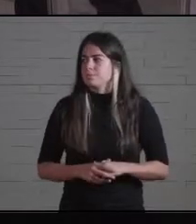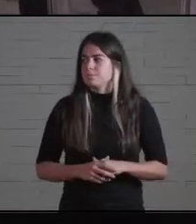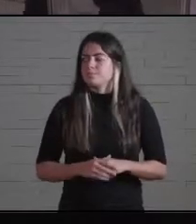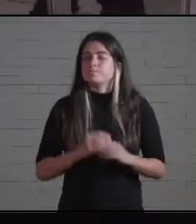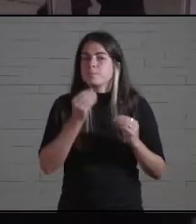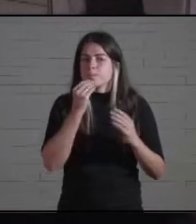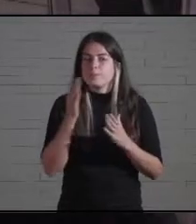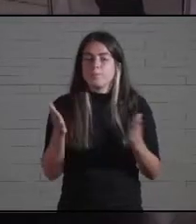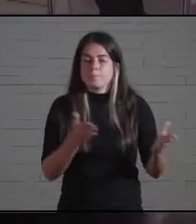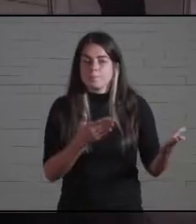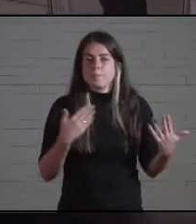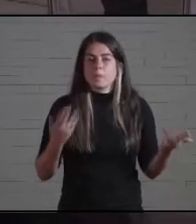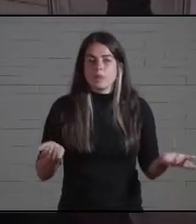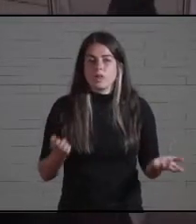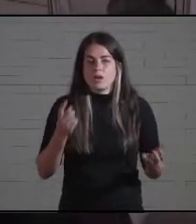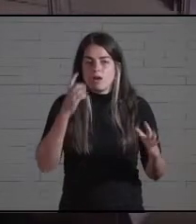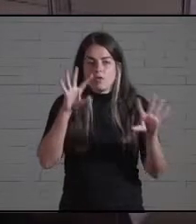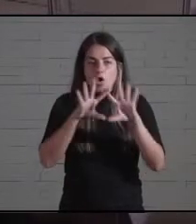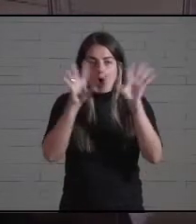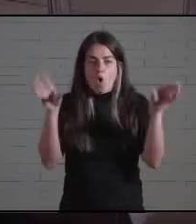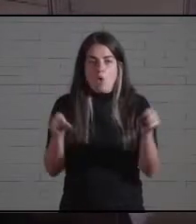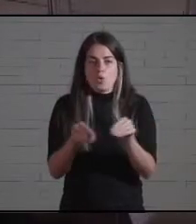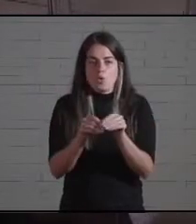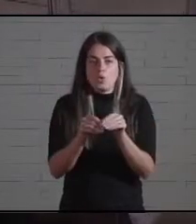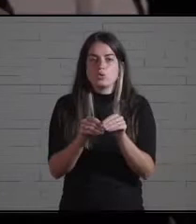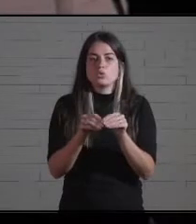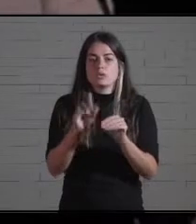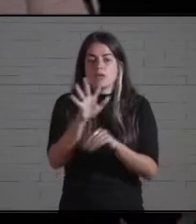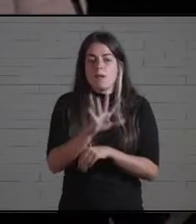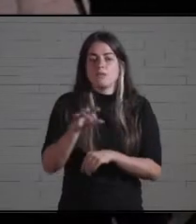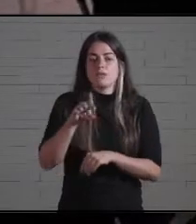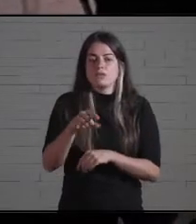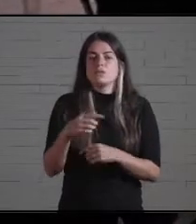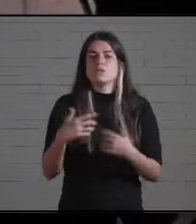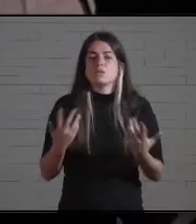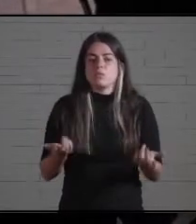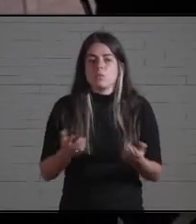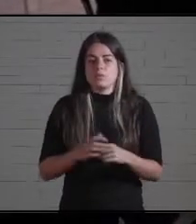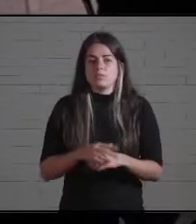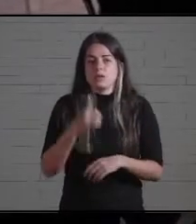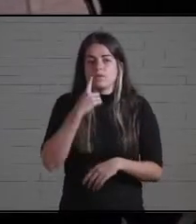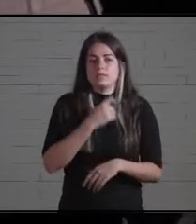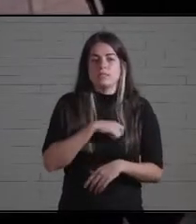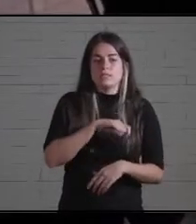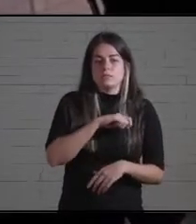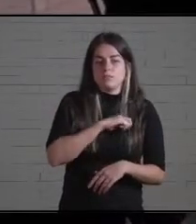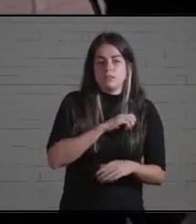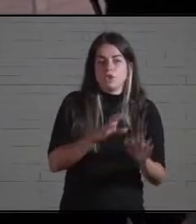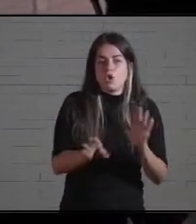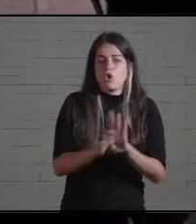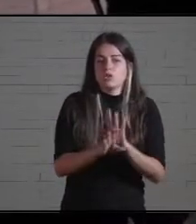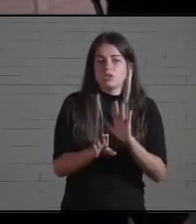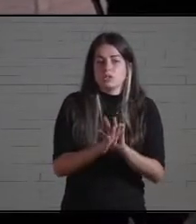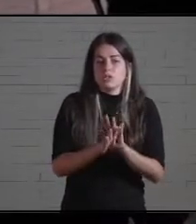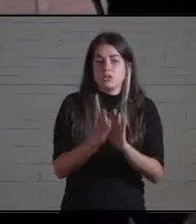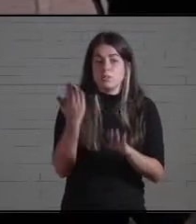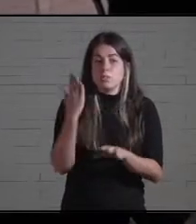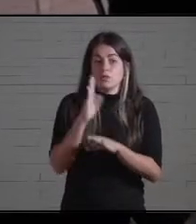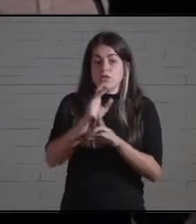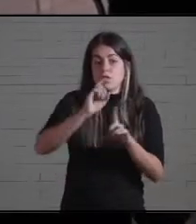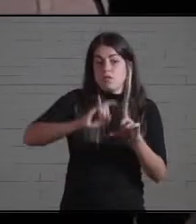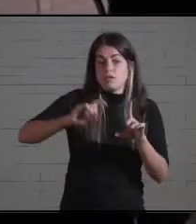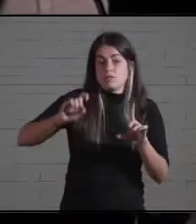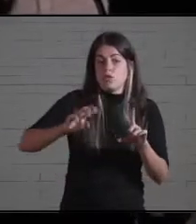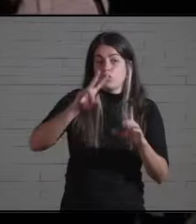Bien, entonces, ¿a qué conclusiones llegamos en ese apartado? España se mantenía, como ya he mostrado en el primer gráfico,